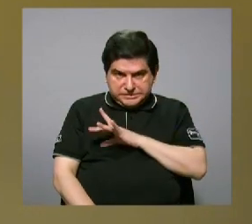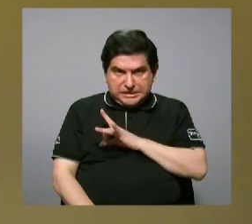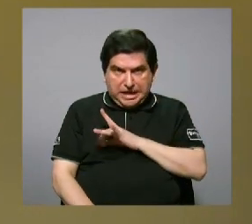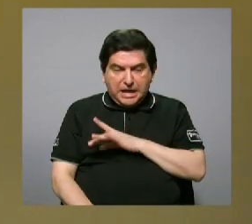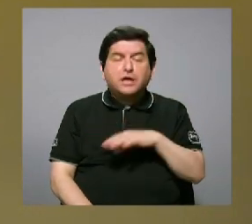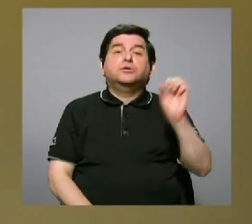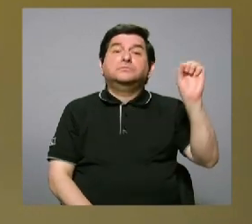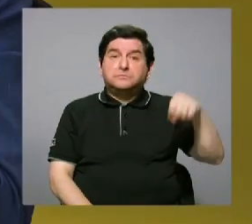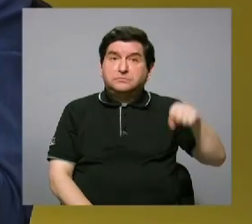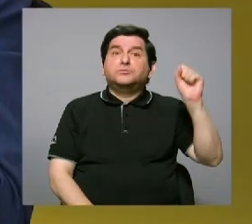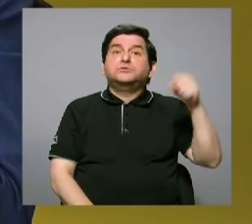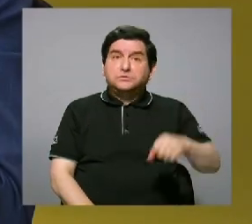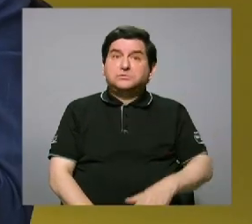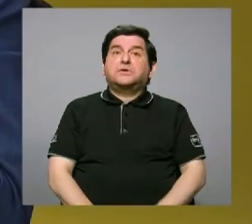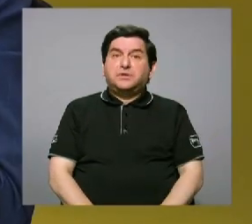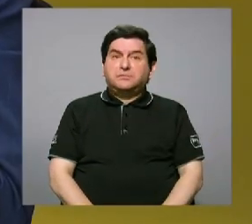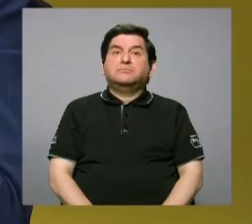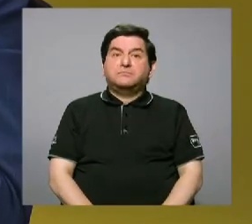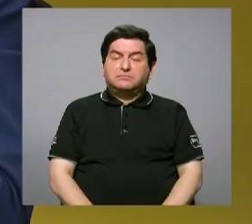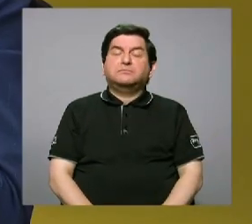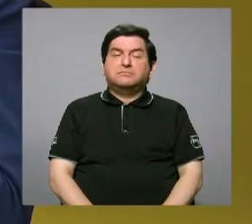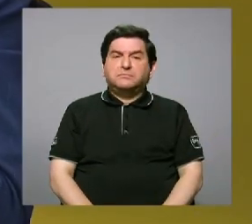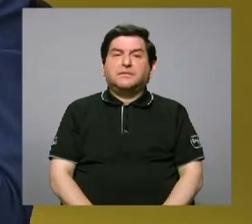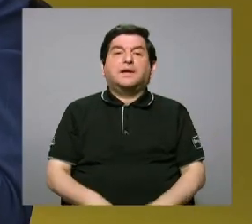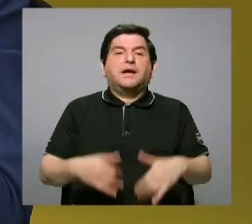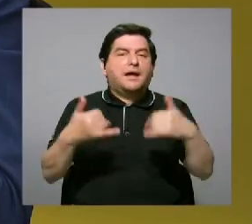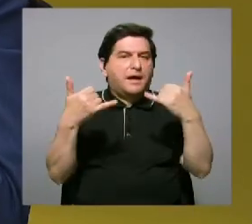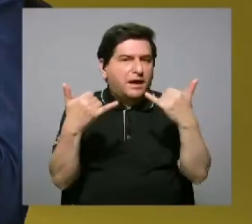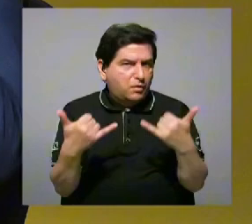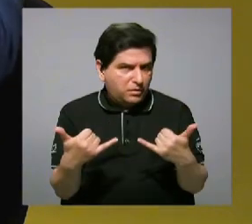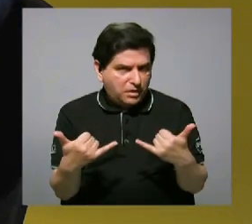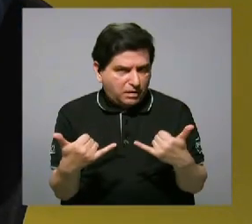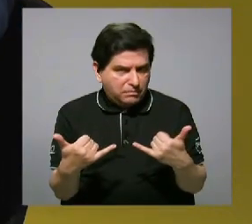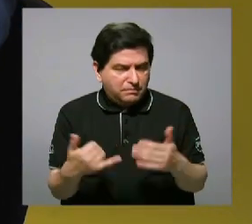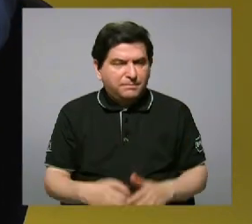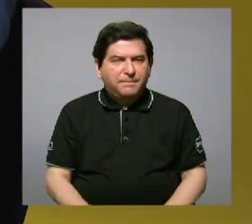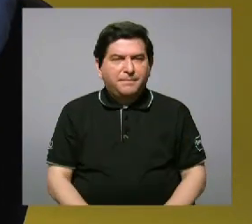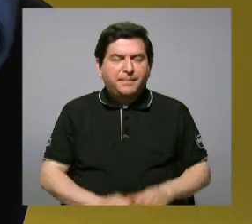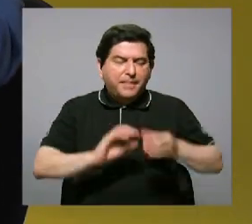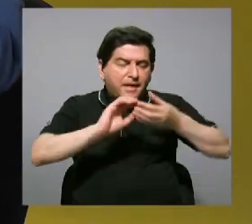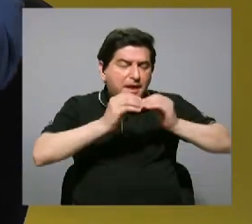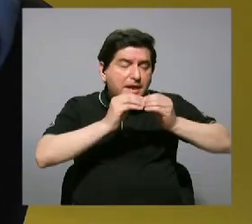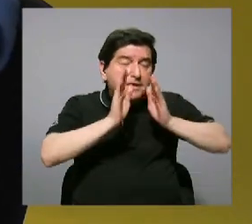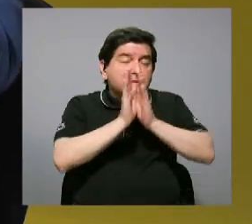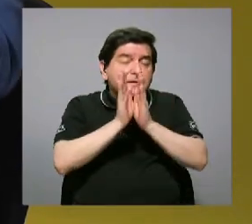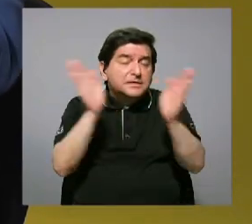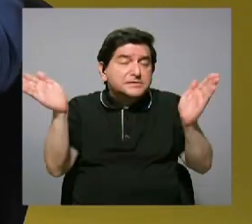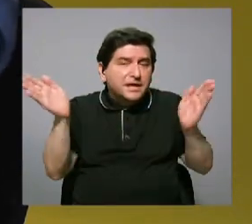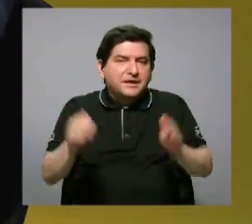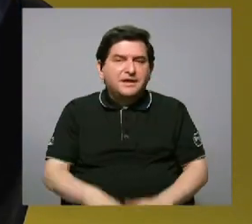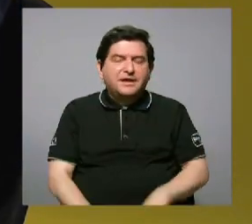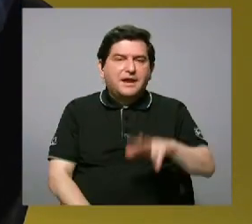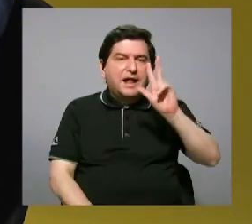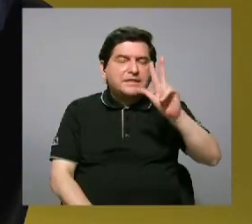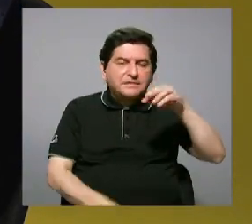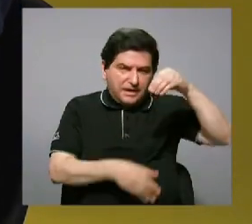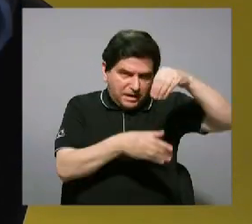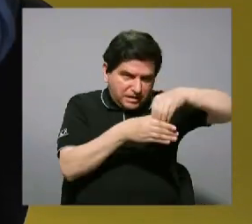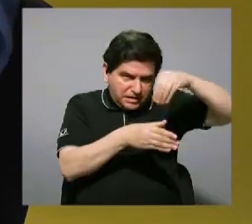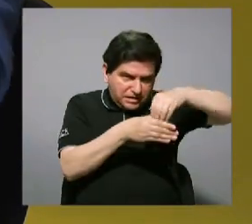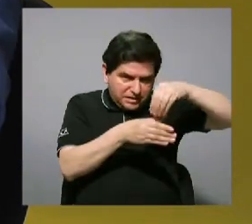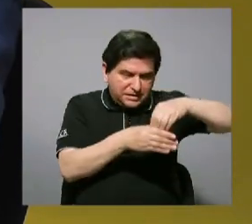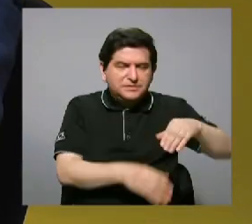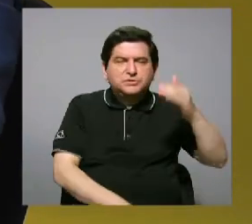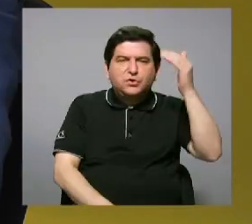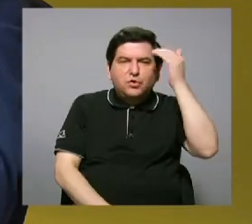Pues sí, en realidad sí. Ahora, el índice general se compone de 3 componentes, de